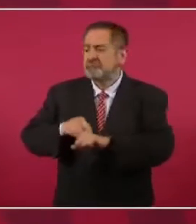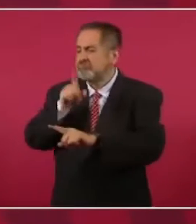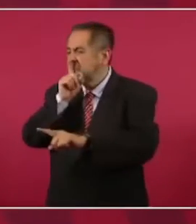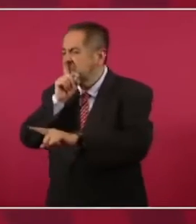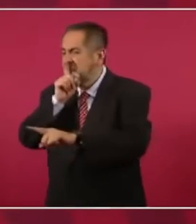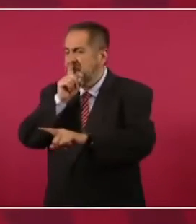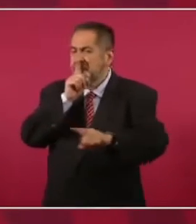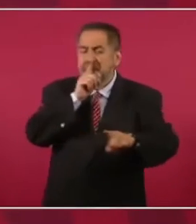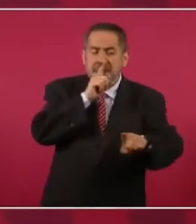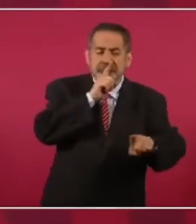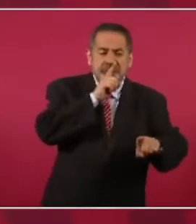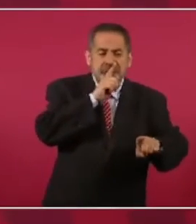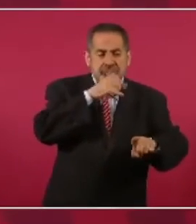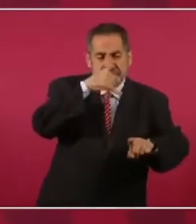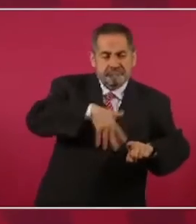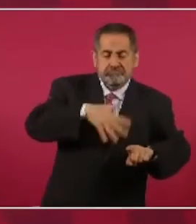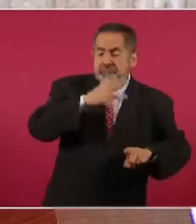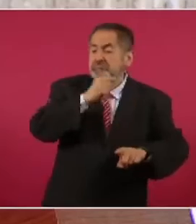protestar,